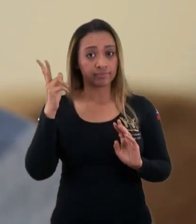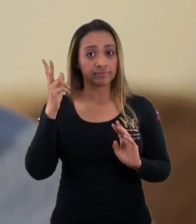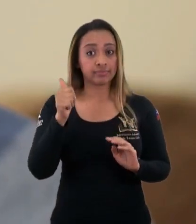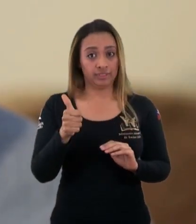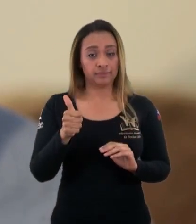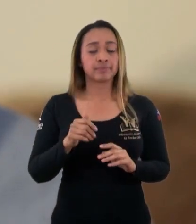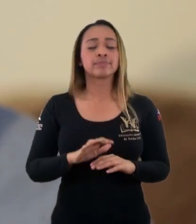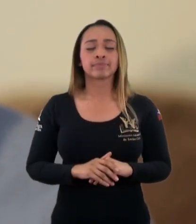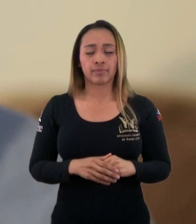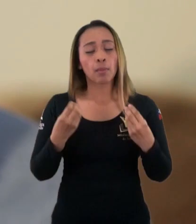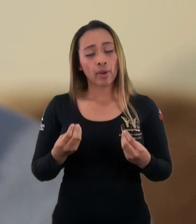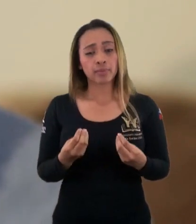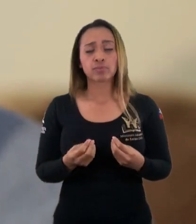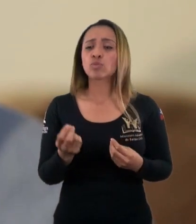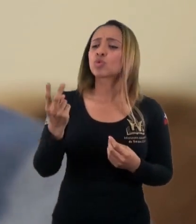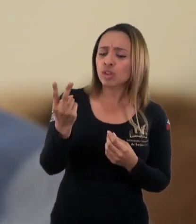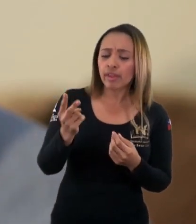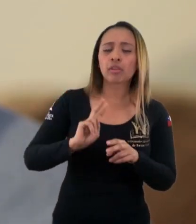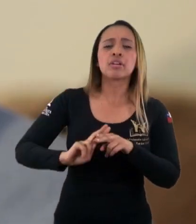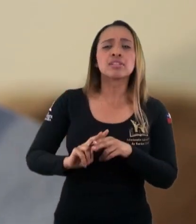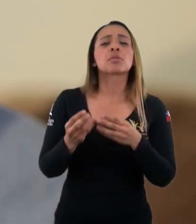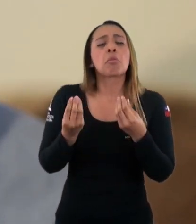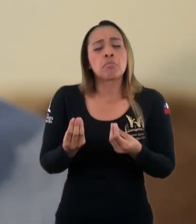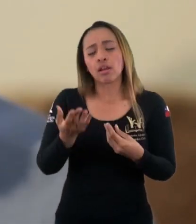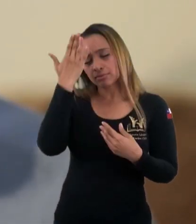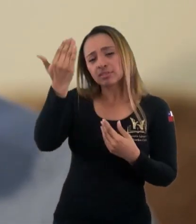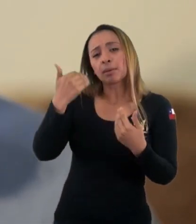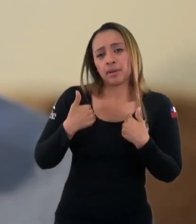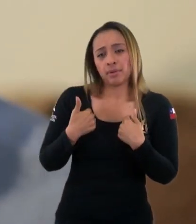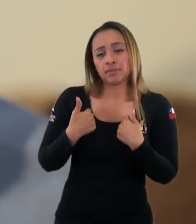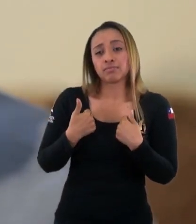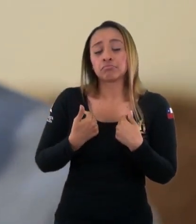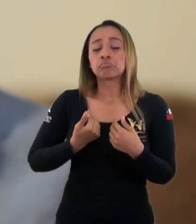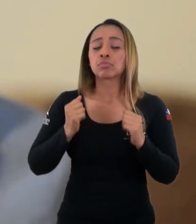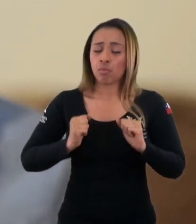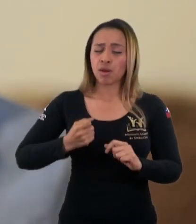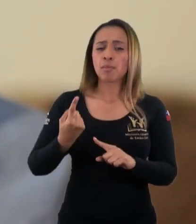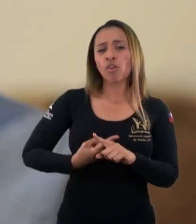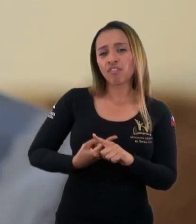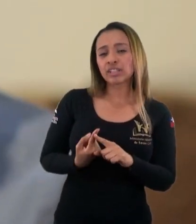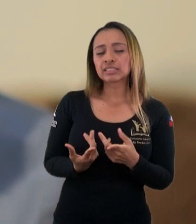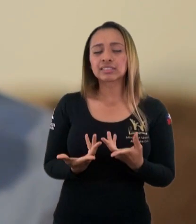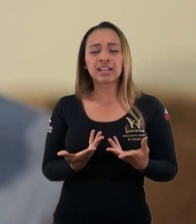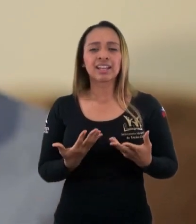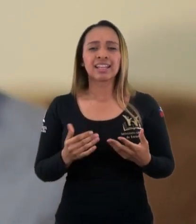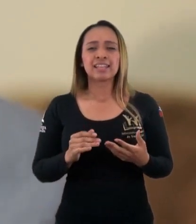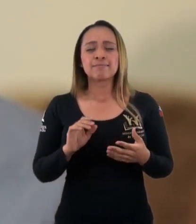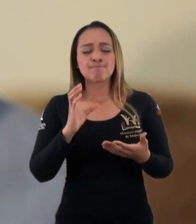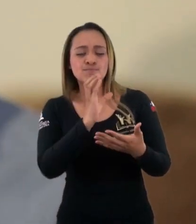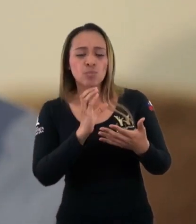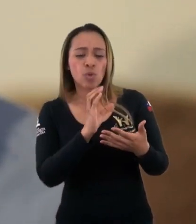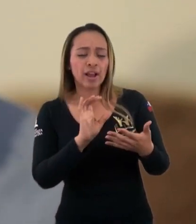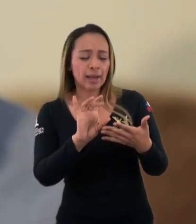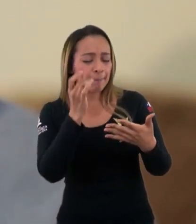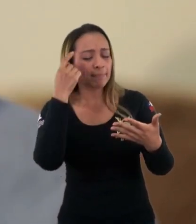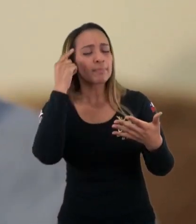Silvia, Sandro, ustedes hicieron muy bien en llamarme aquí. Así podemos conversar, despejar dudas y encontrar el mejor